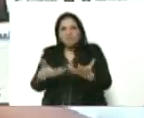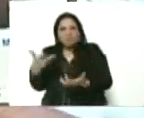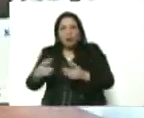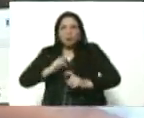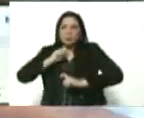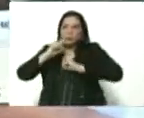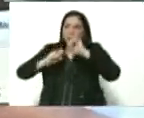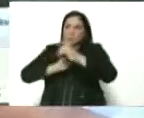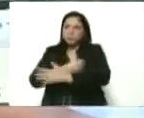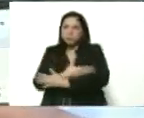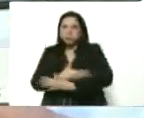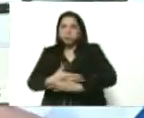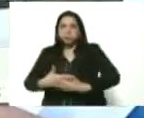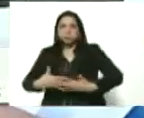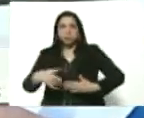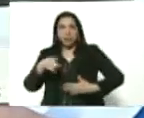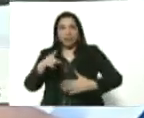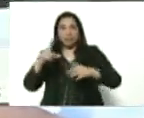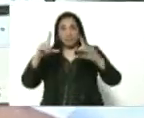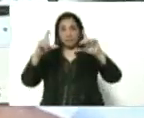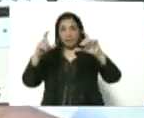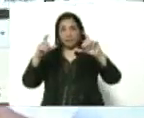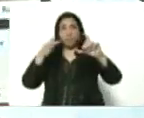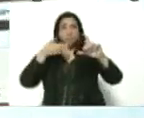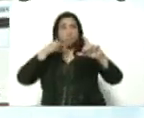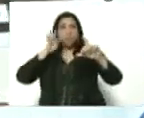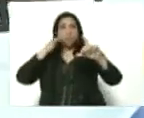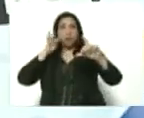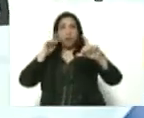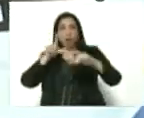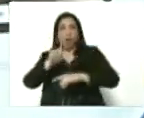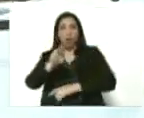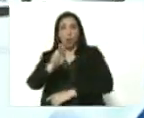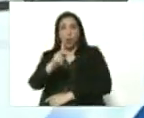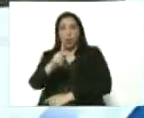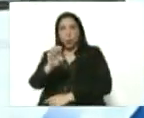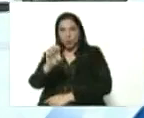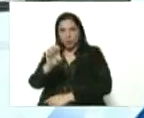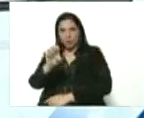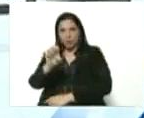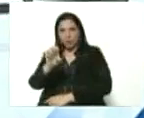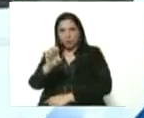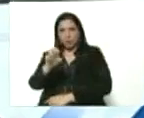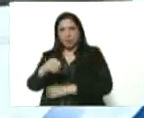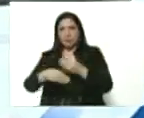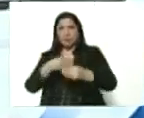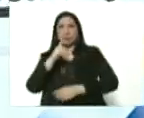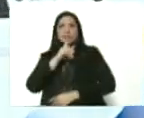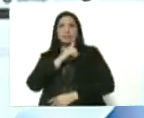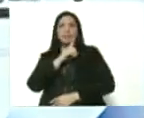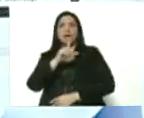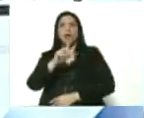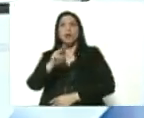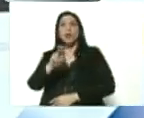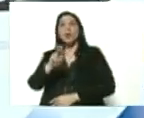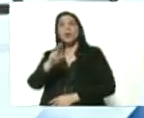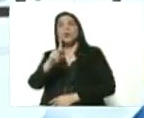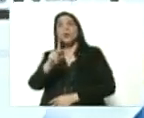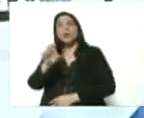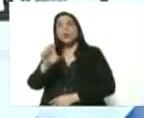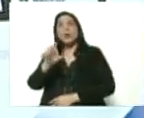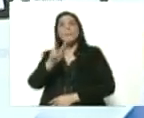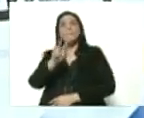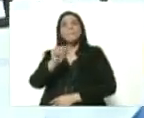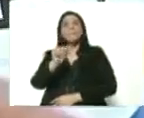sangre. Esto es la página de Facebook de Luke Denman, que se hace llamar Luke Vader